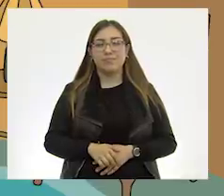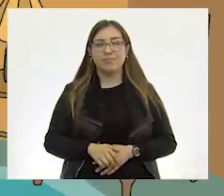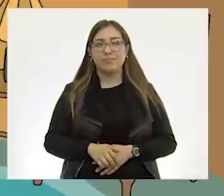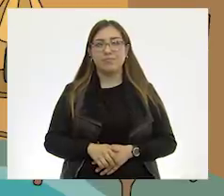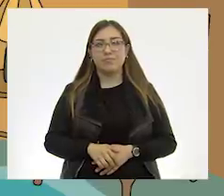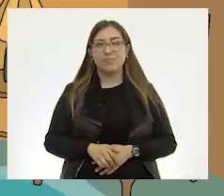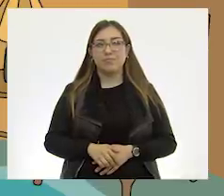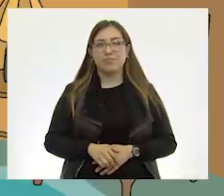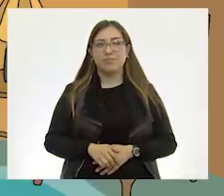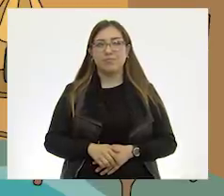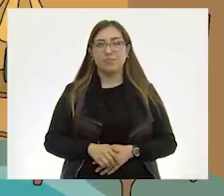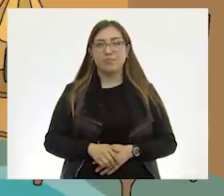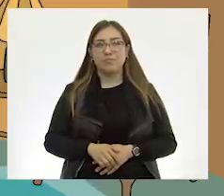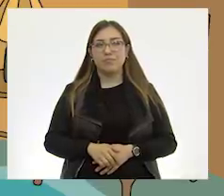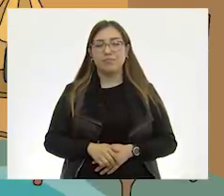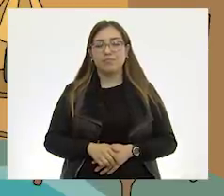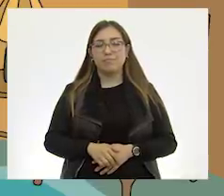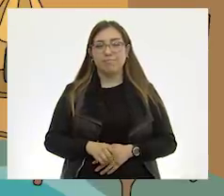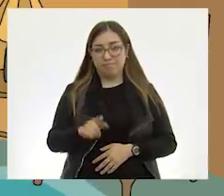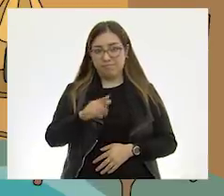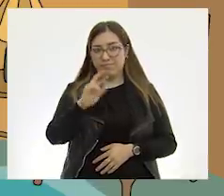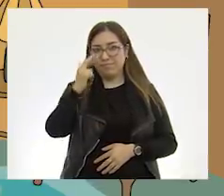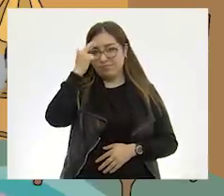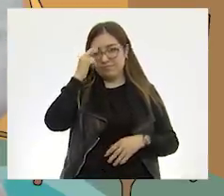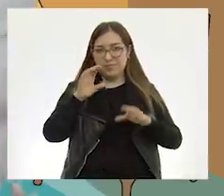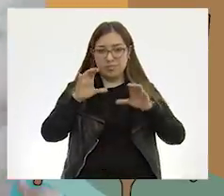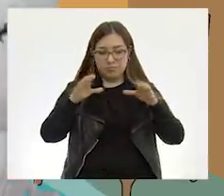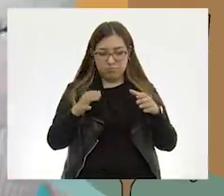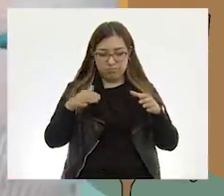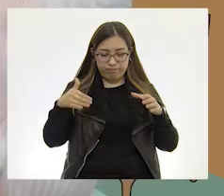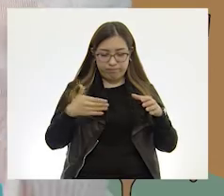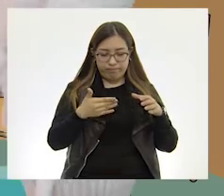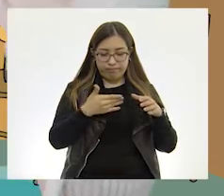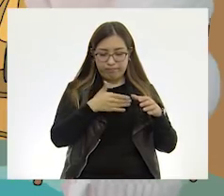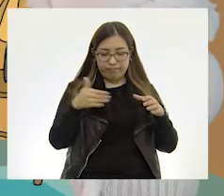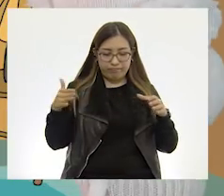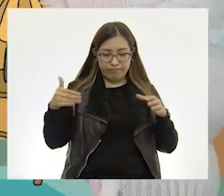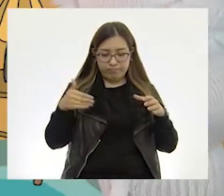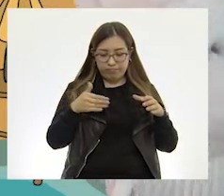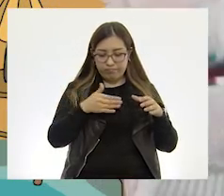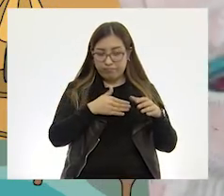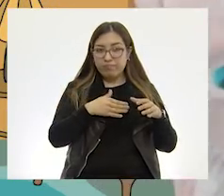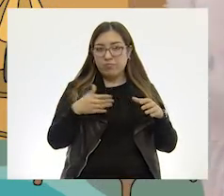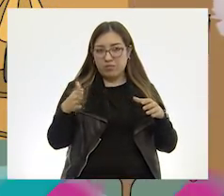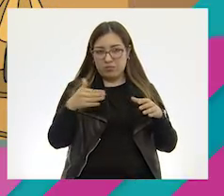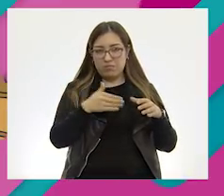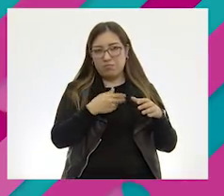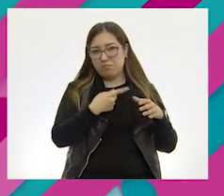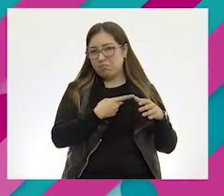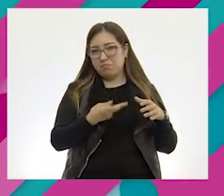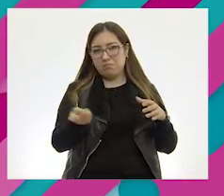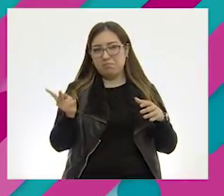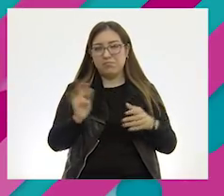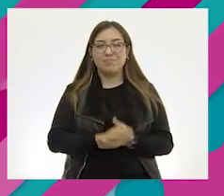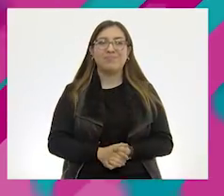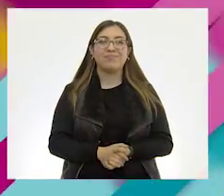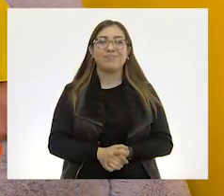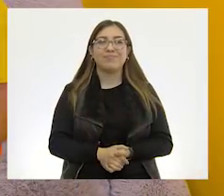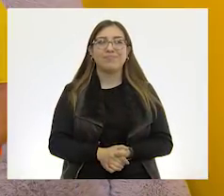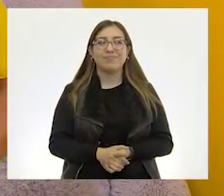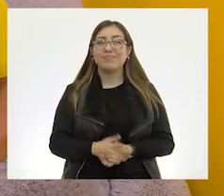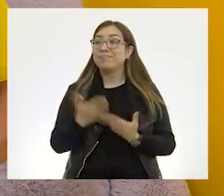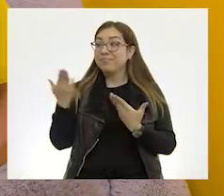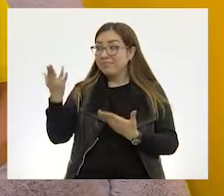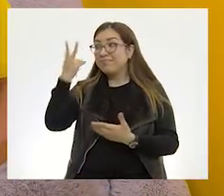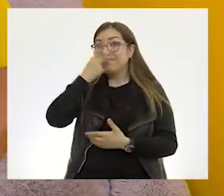Ando vendiendo una pecera, ¿eh? Porque ya se me murió el locustomus, caray. Pobrecito. Don